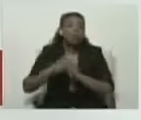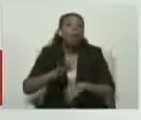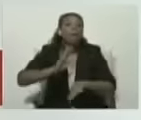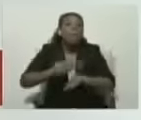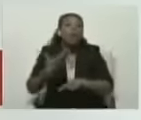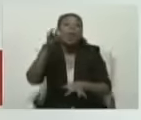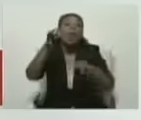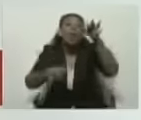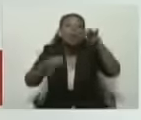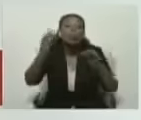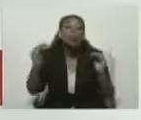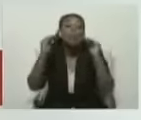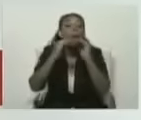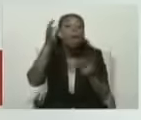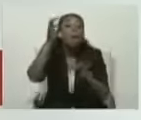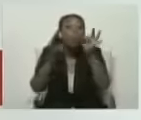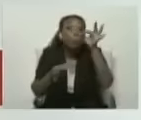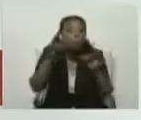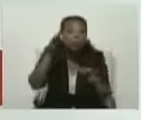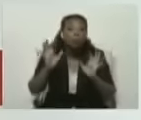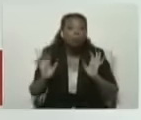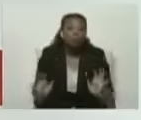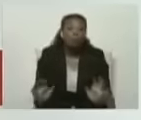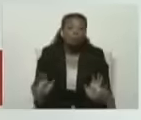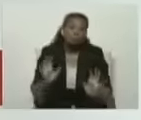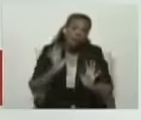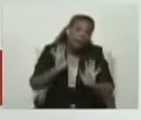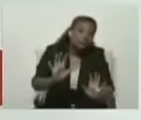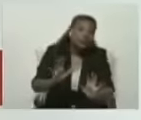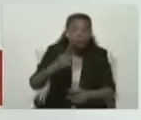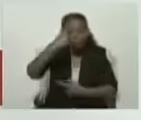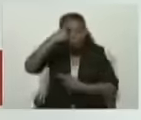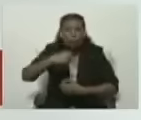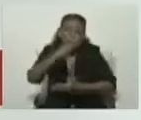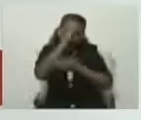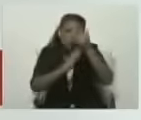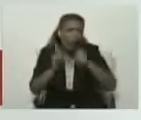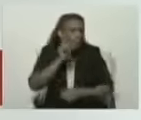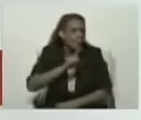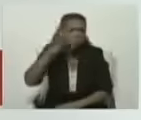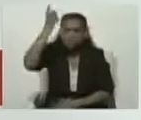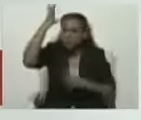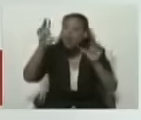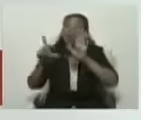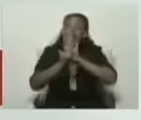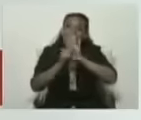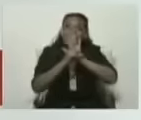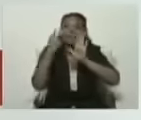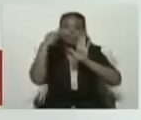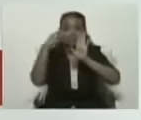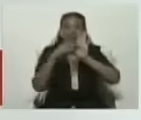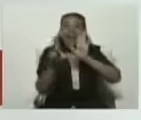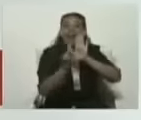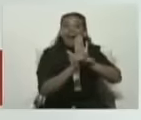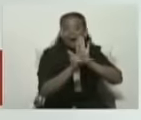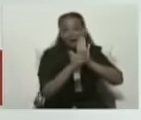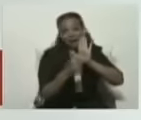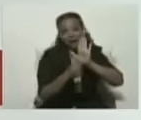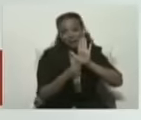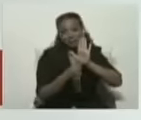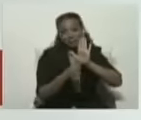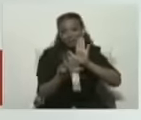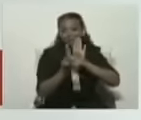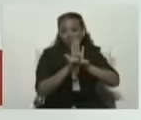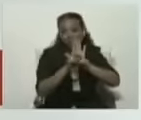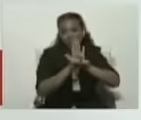es lo justo y porque es lo honesto y porque es lo legal. Es lo